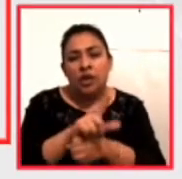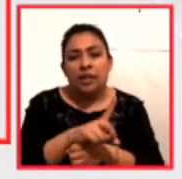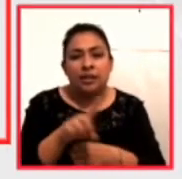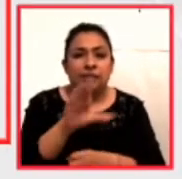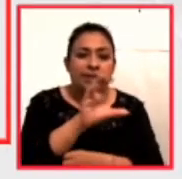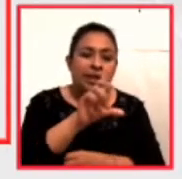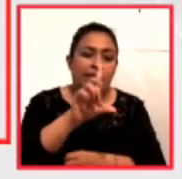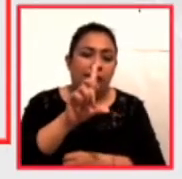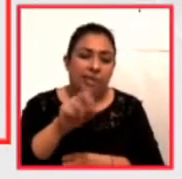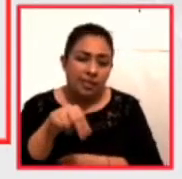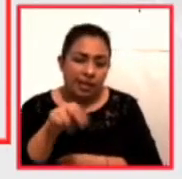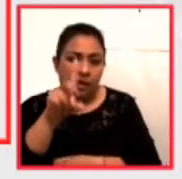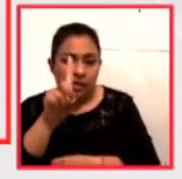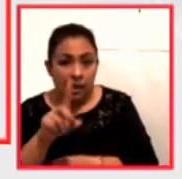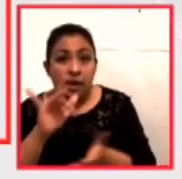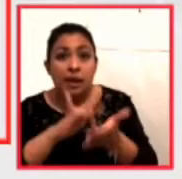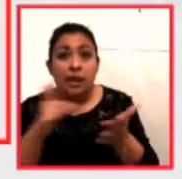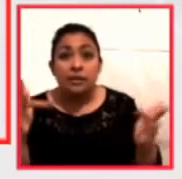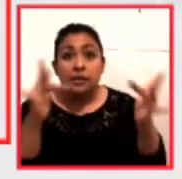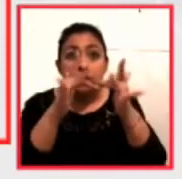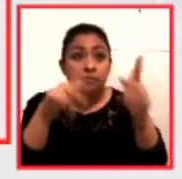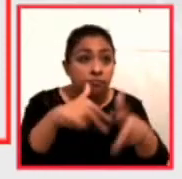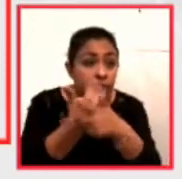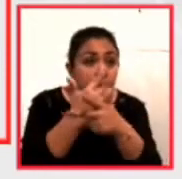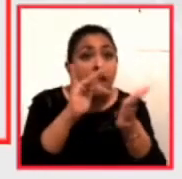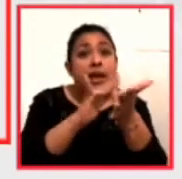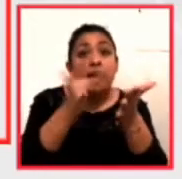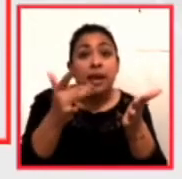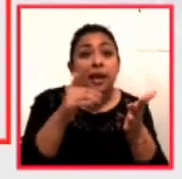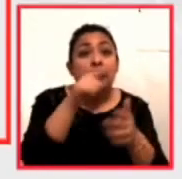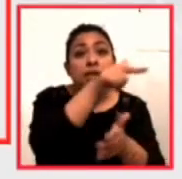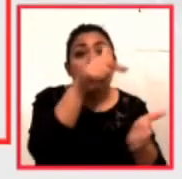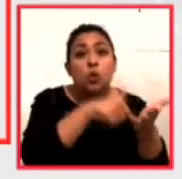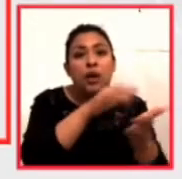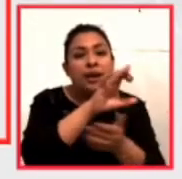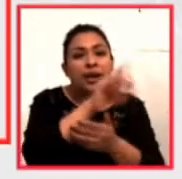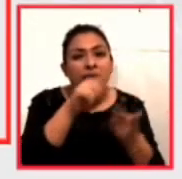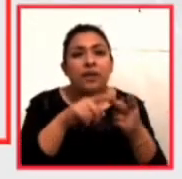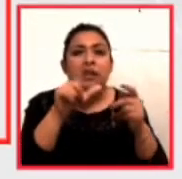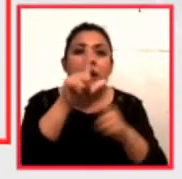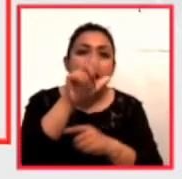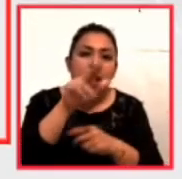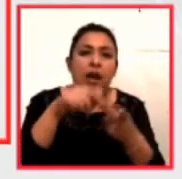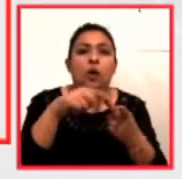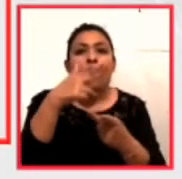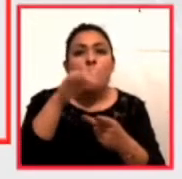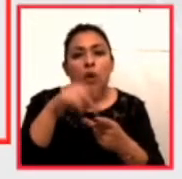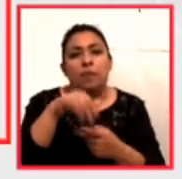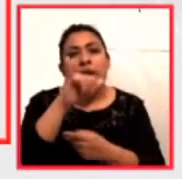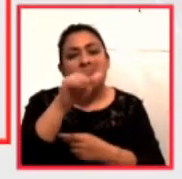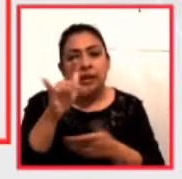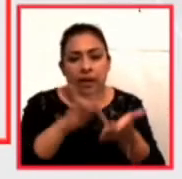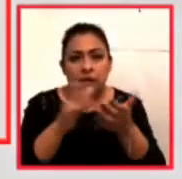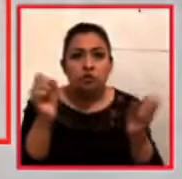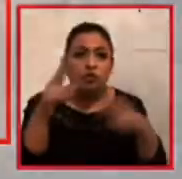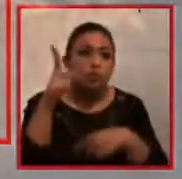Gracias a ustedes por conectarse. Gracias en cabina. Gracias, Laura Weman, Ileana. Nos vemos mañana. Chao.